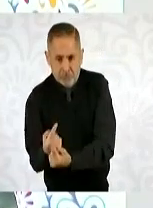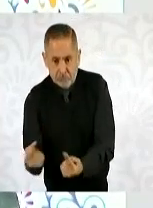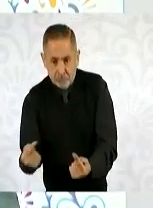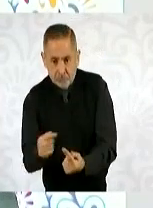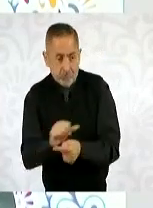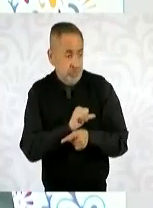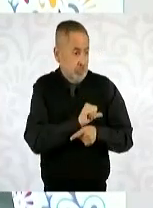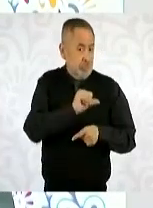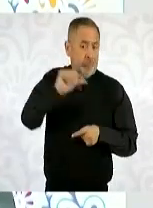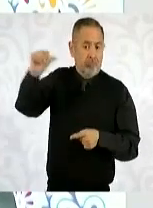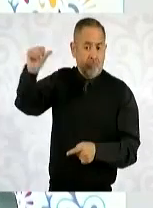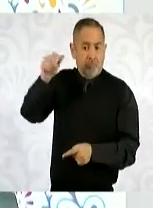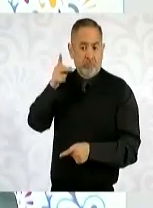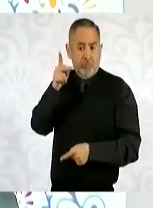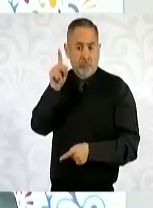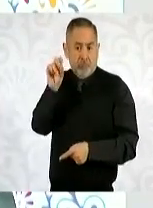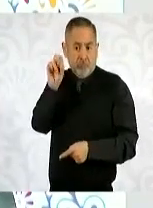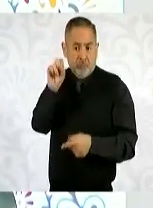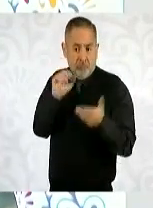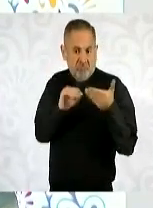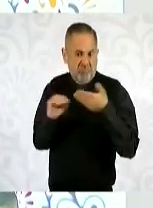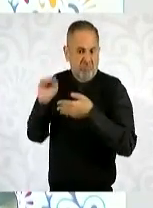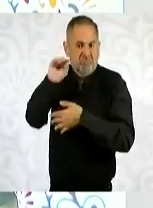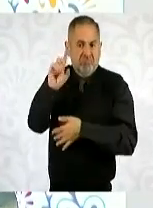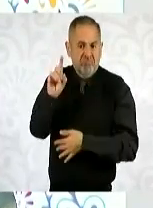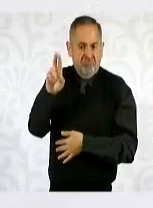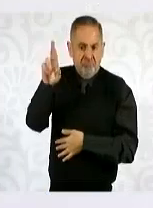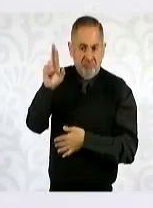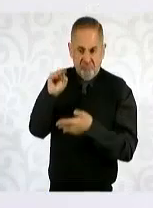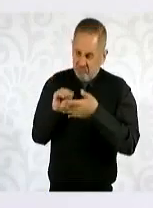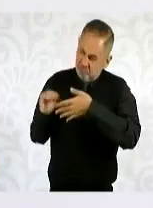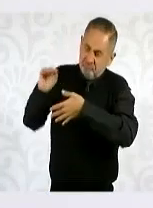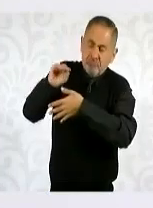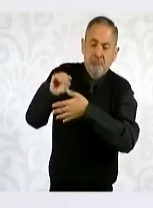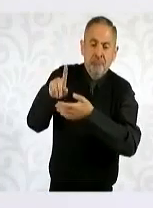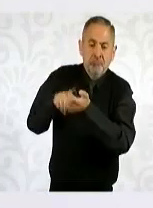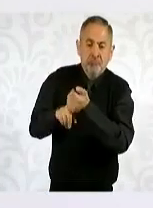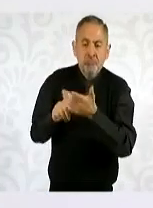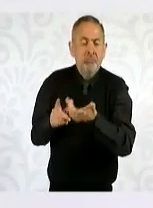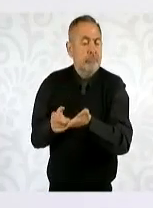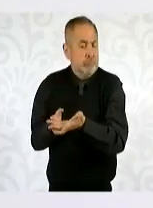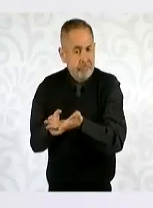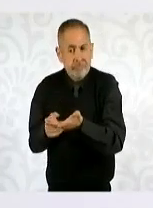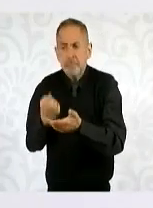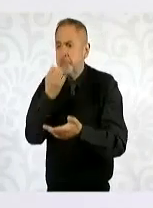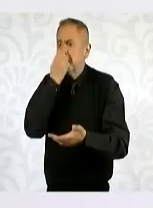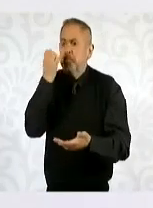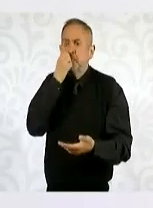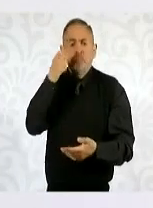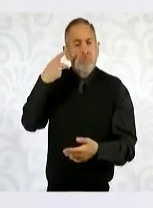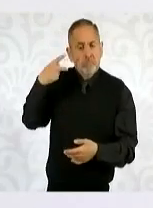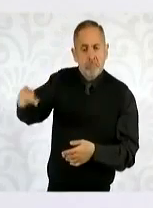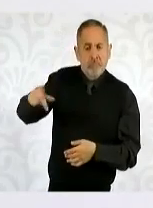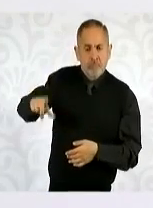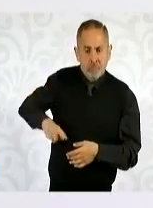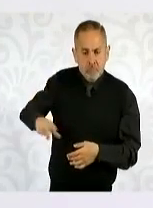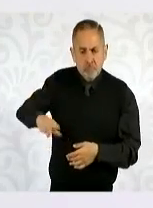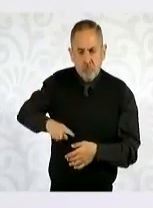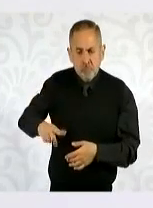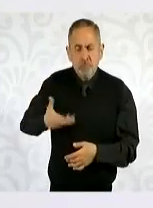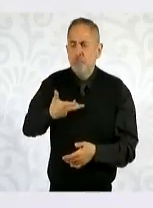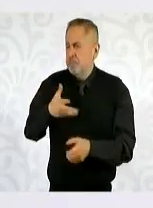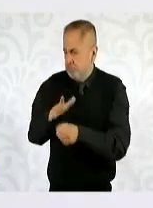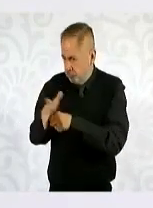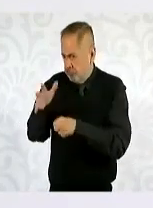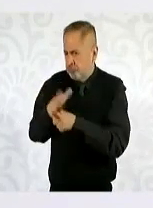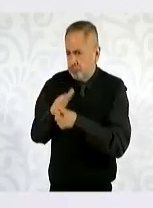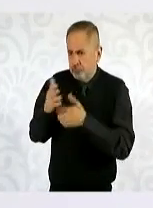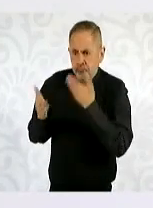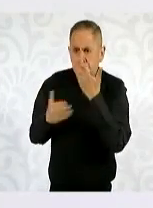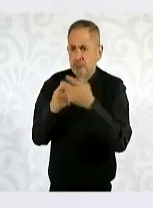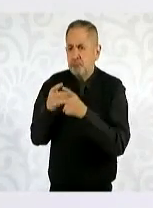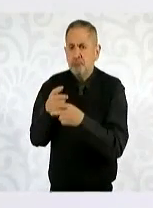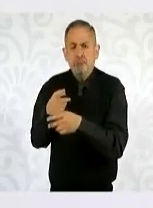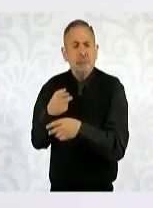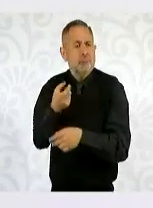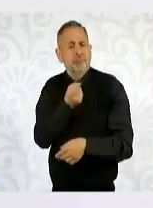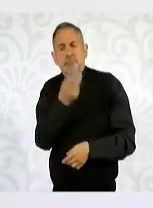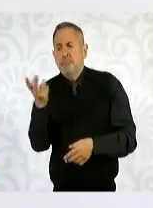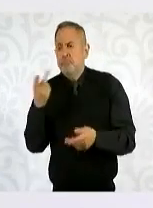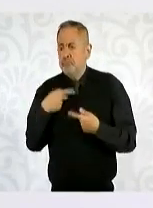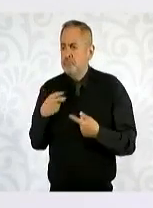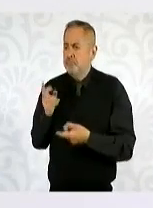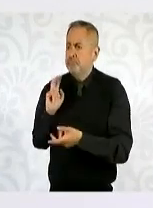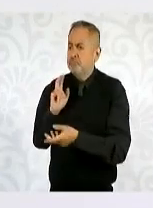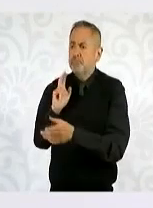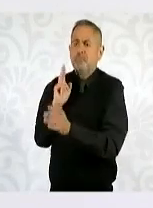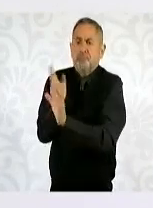posgrado, que las universidades públicas, que las escuelas públicas tengan suficientes espacios y sean de